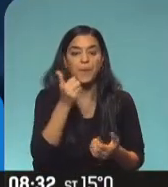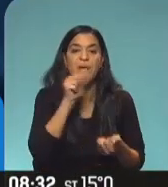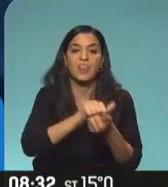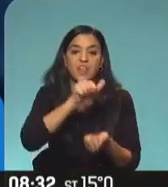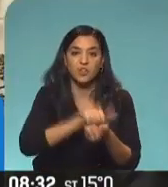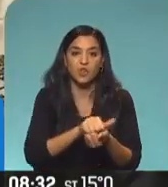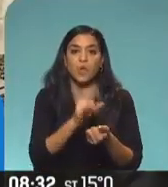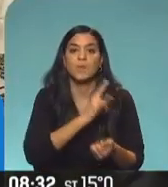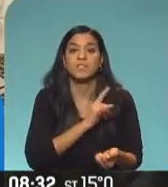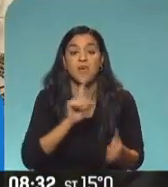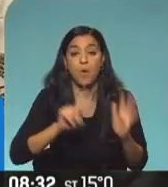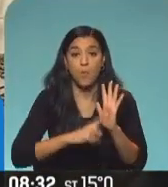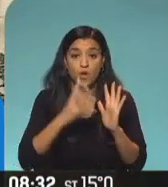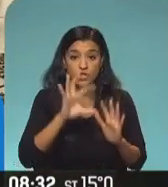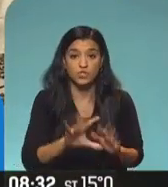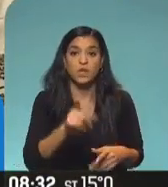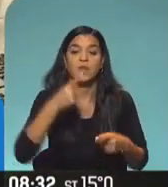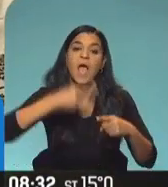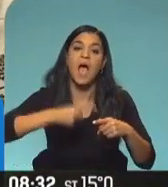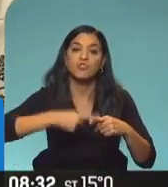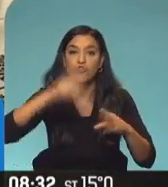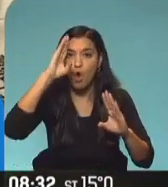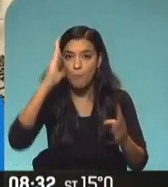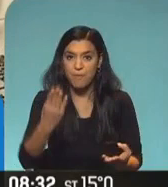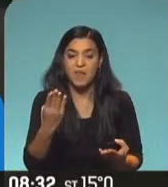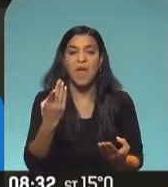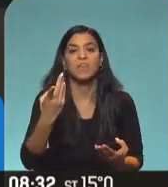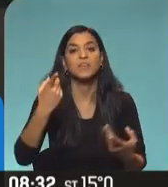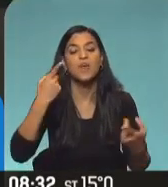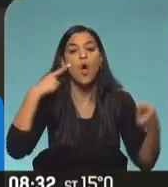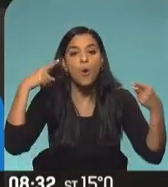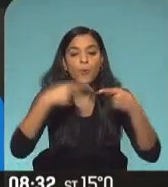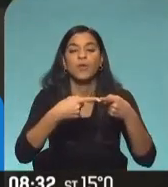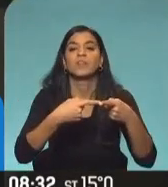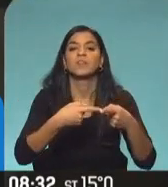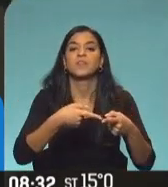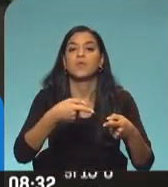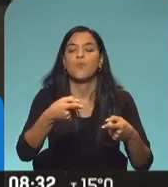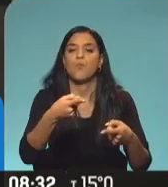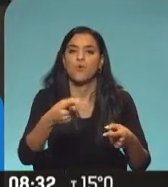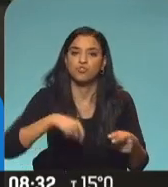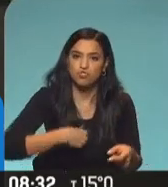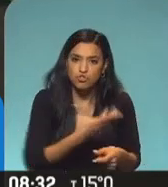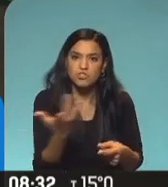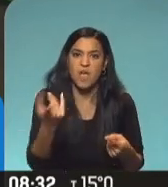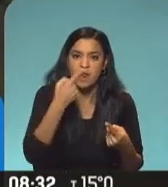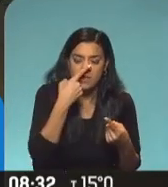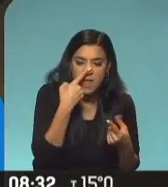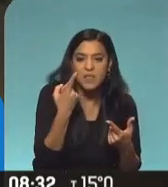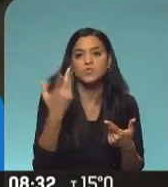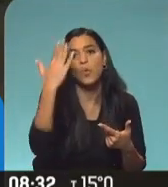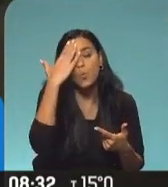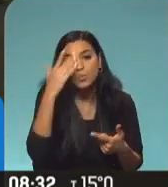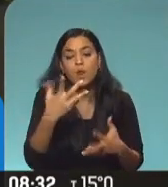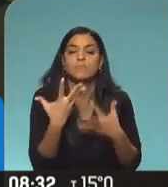de Buenos Aires, se llevó a cabo un acto de homenaje con motivo de la declaración de interés social, cultural y para la promoción